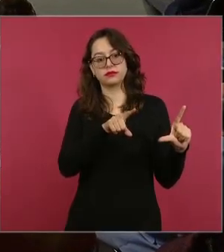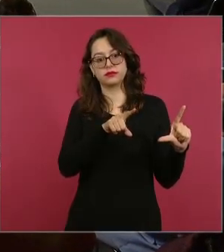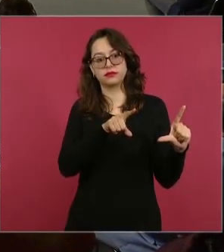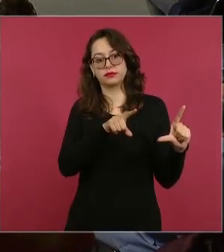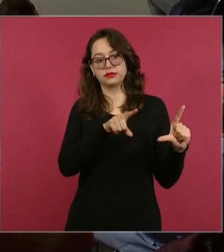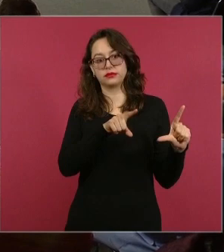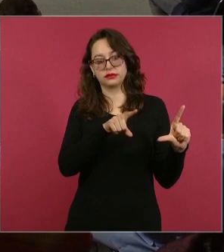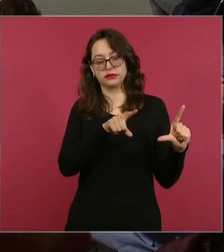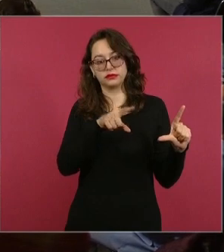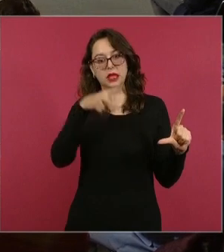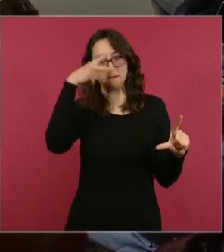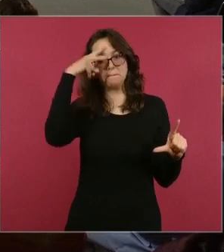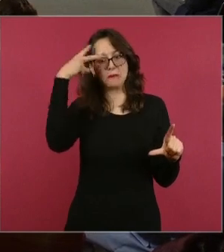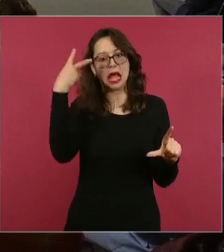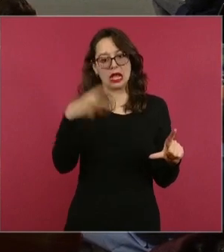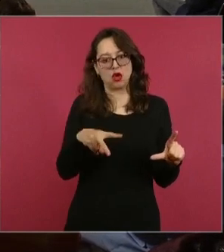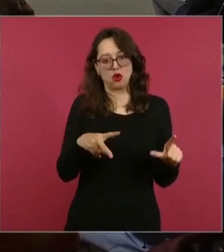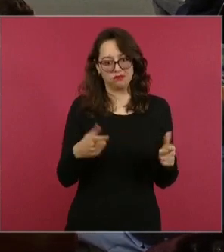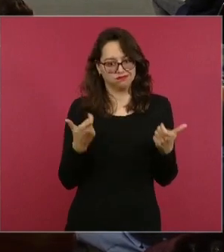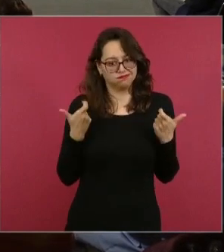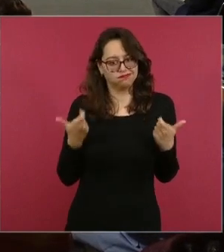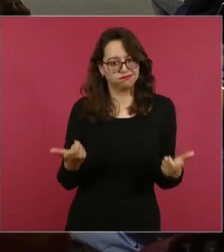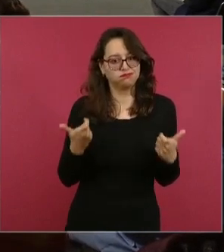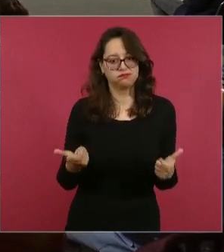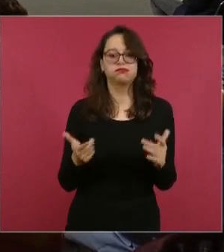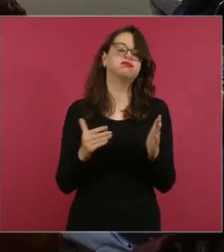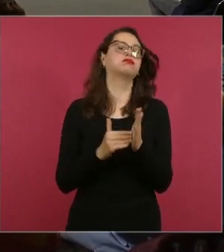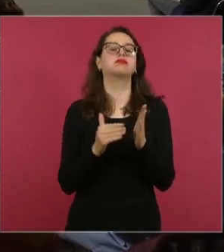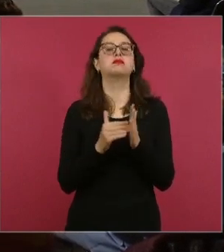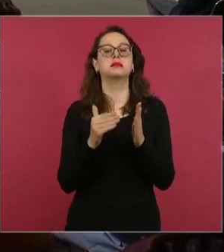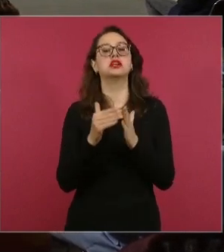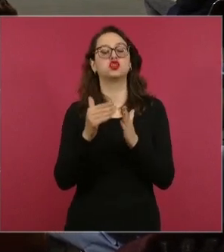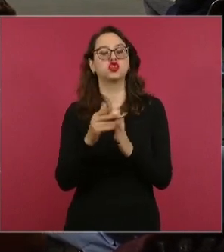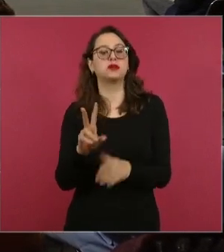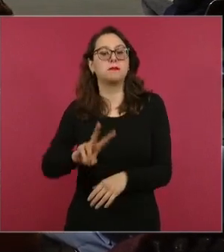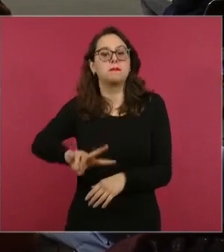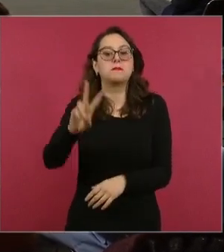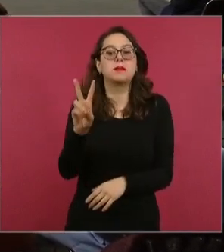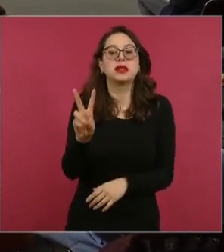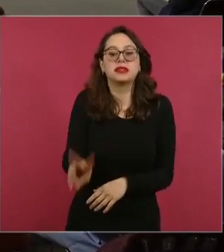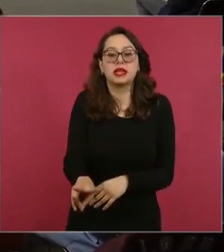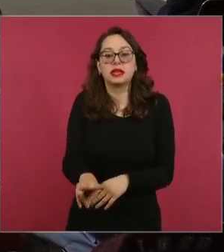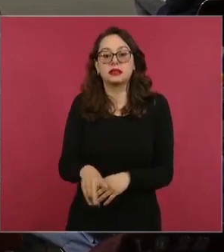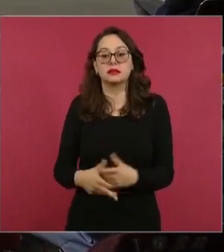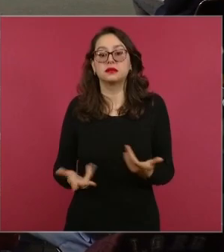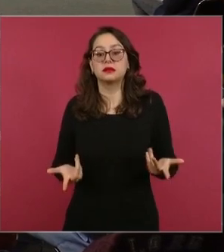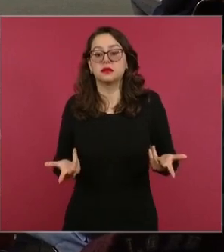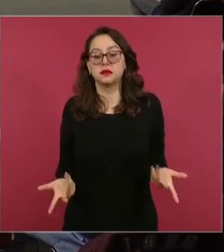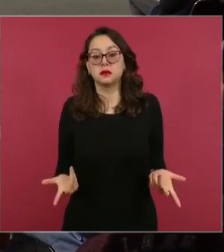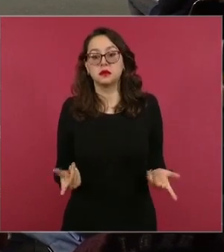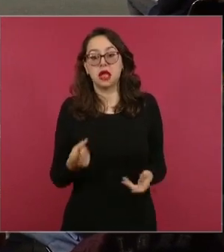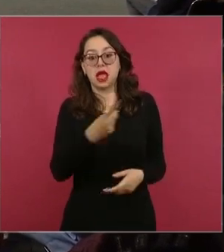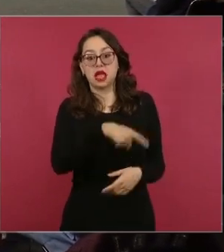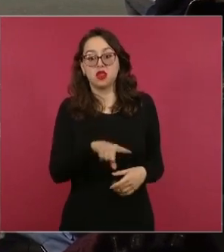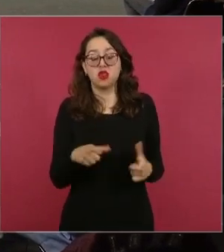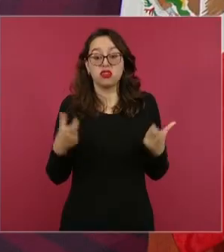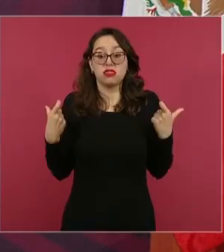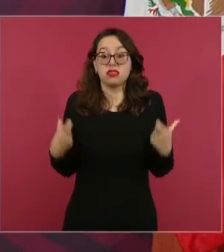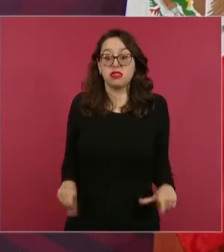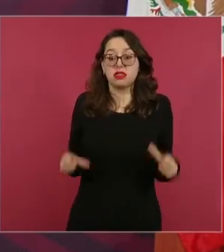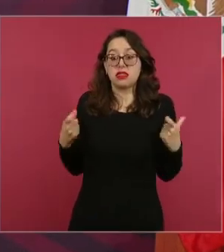si es son los Cómo obtuvieron la riqueza ya es